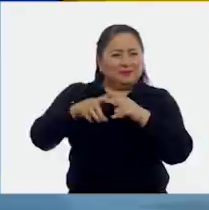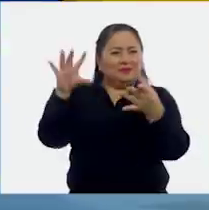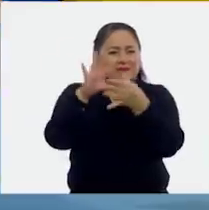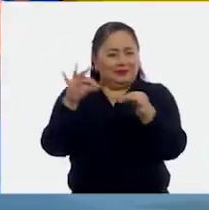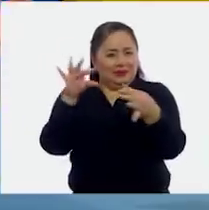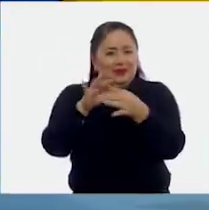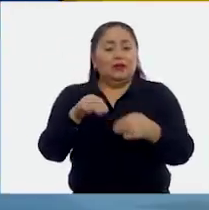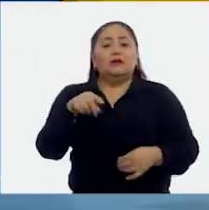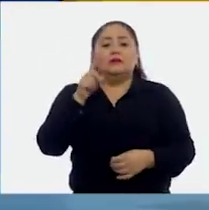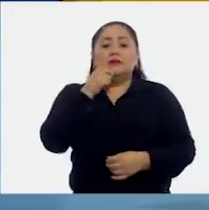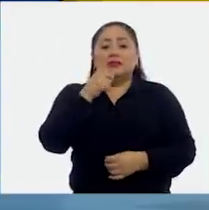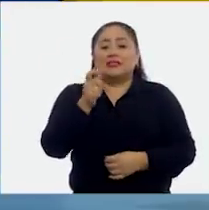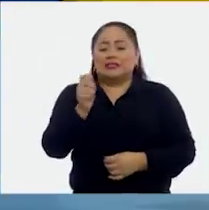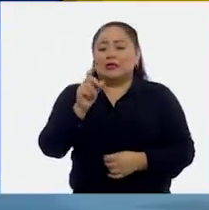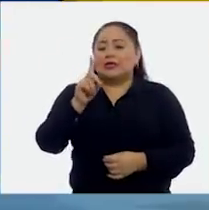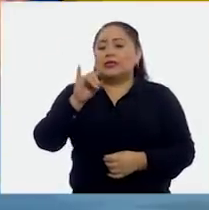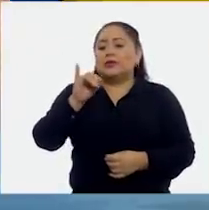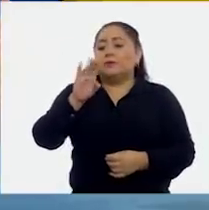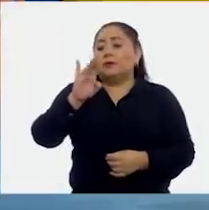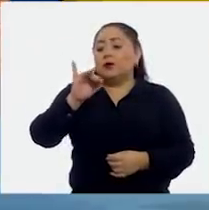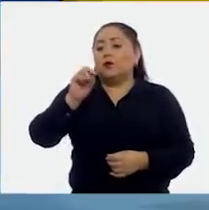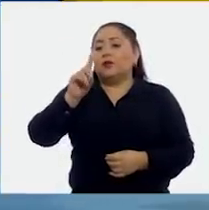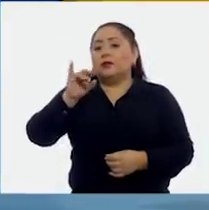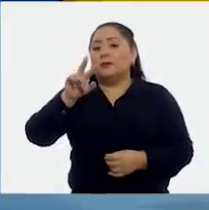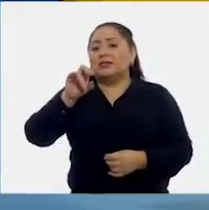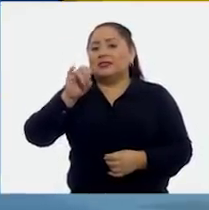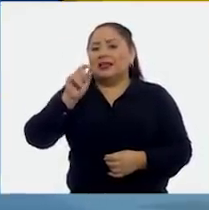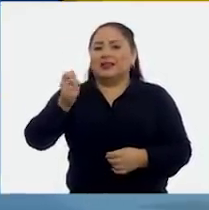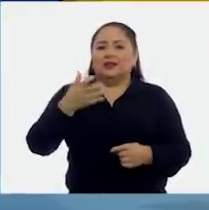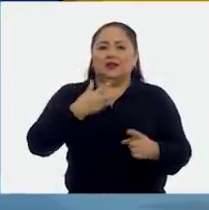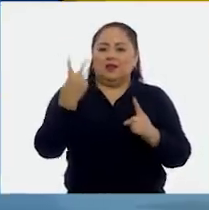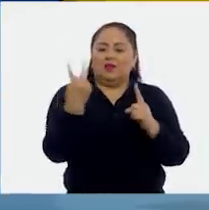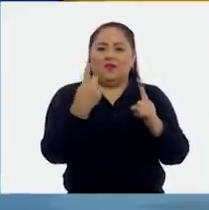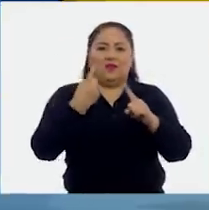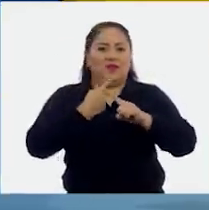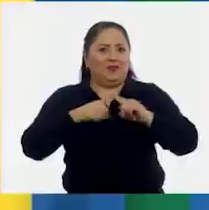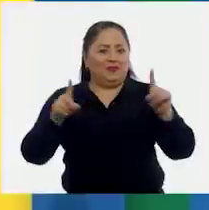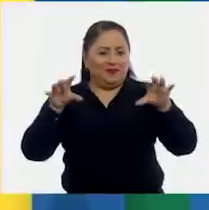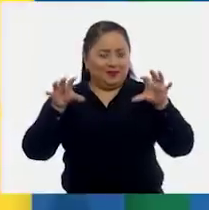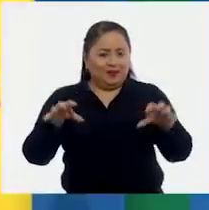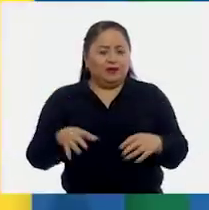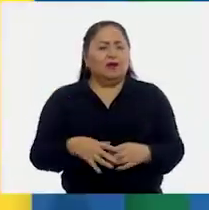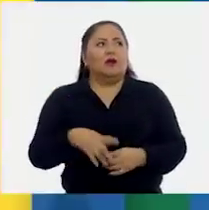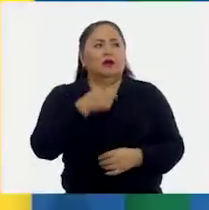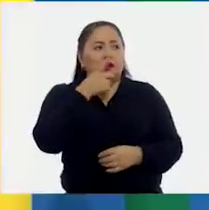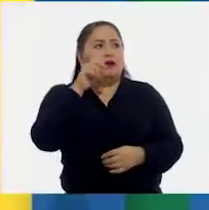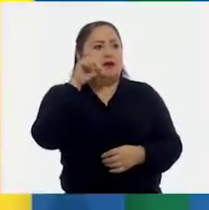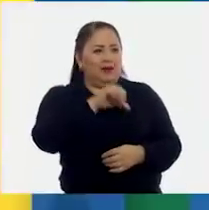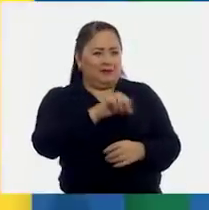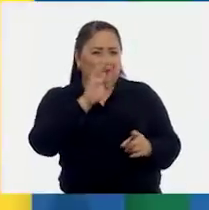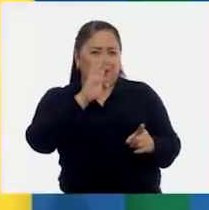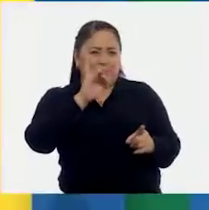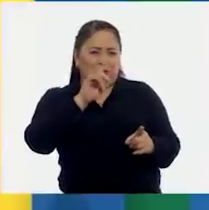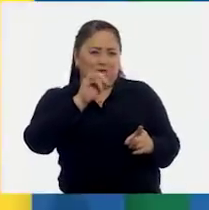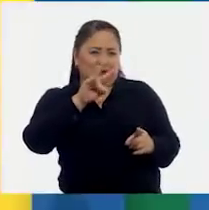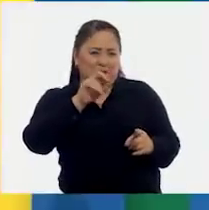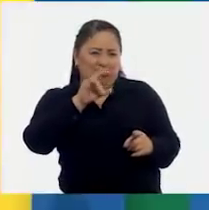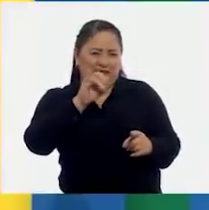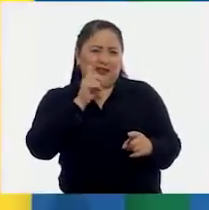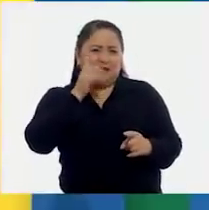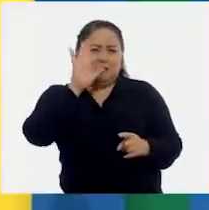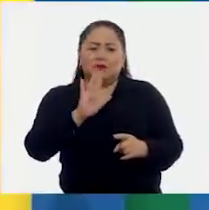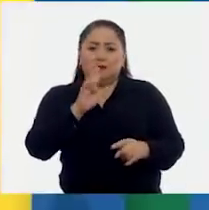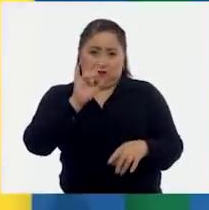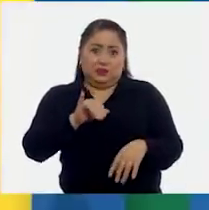clase, conforman la biodiversidad o diversidad biológica. El tema de biodiversidad y ecosistemas es